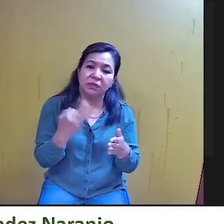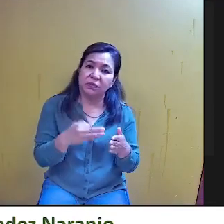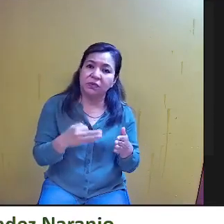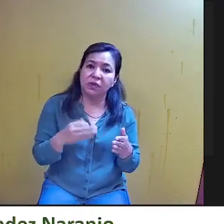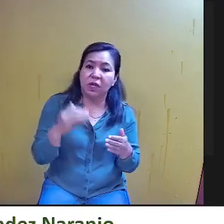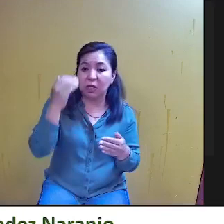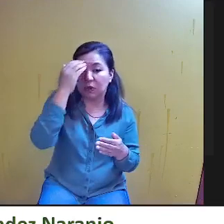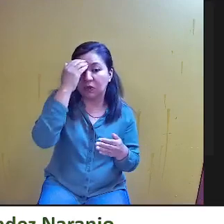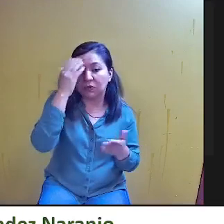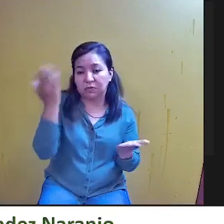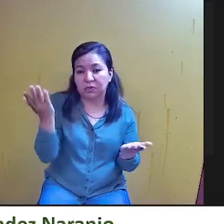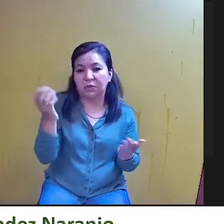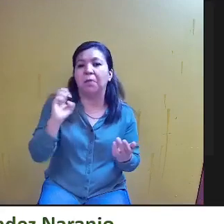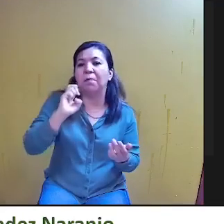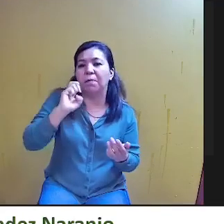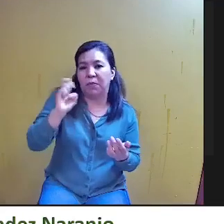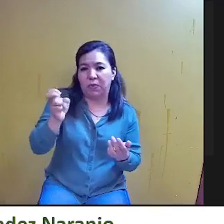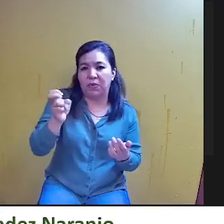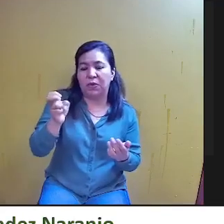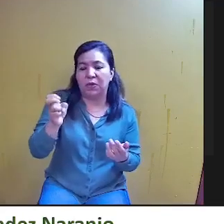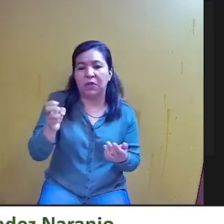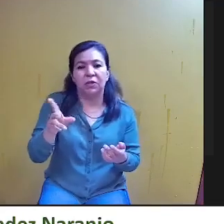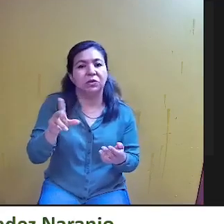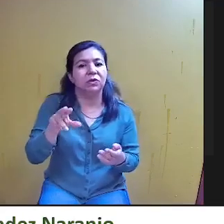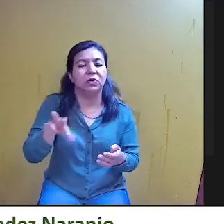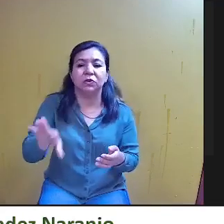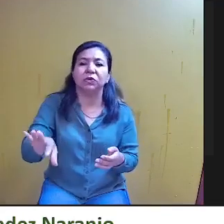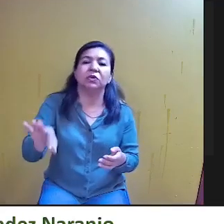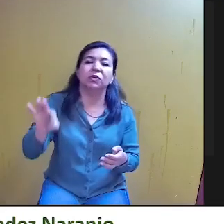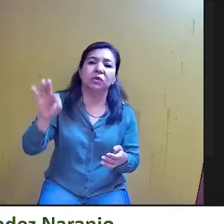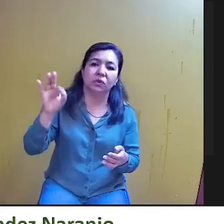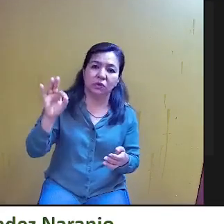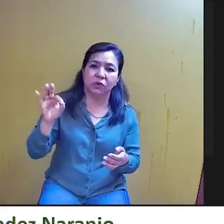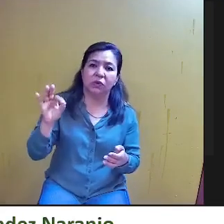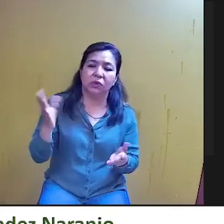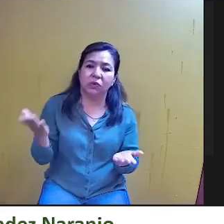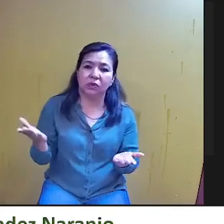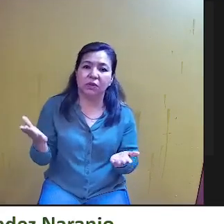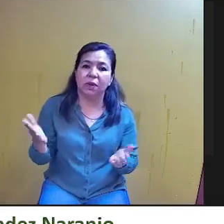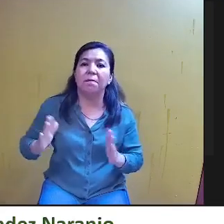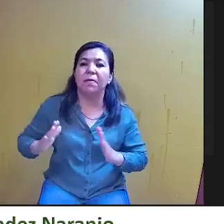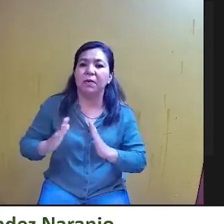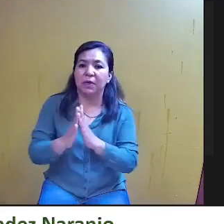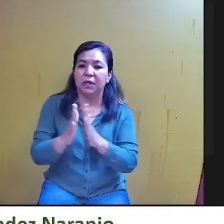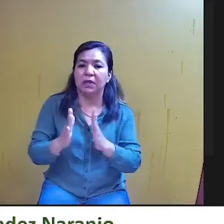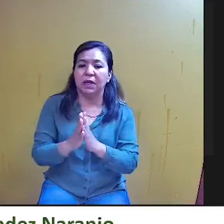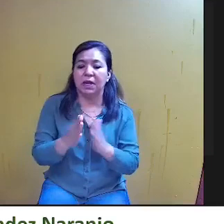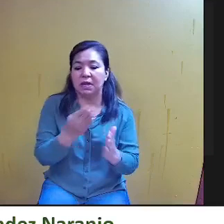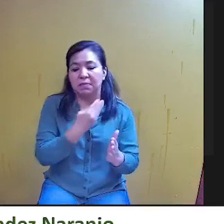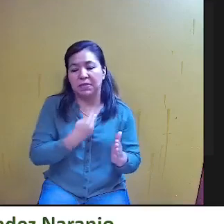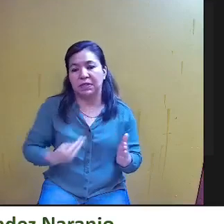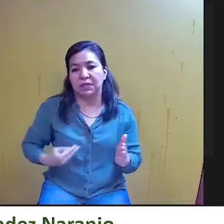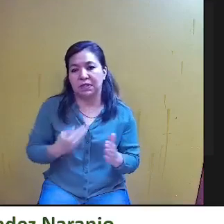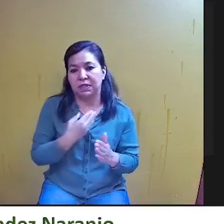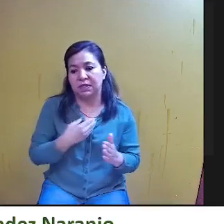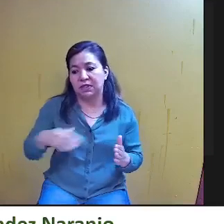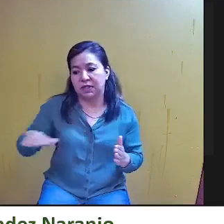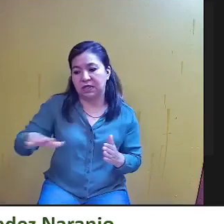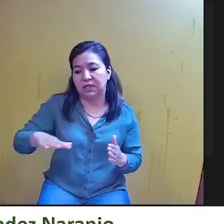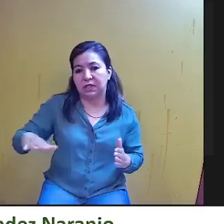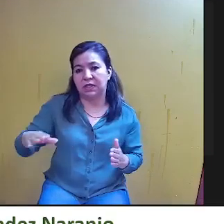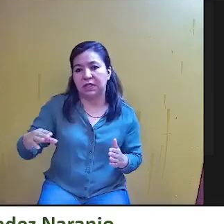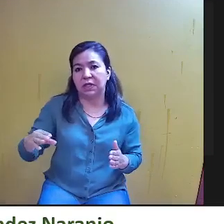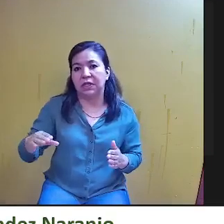electorales, es razonable que no sea apta para ser designada consejera propietaria o suplente en la presidencia del Consejo Distrital número 2.